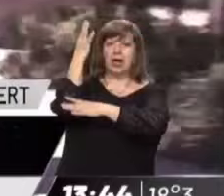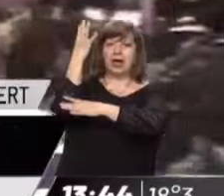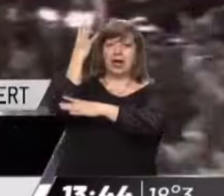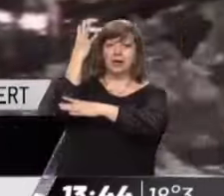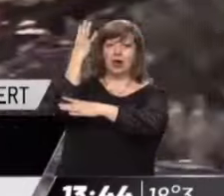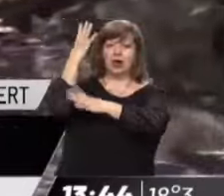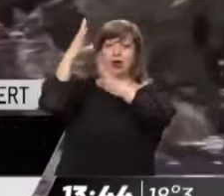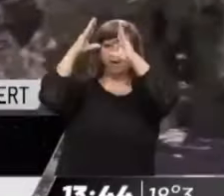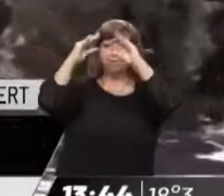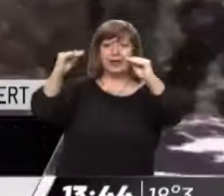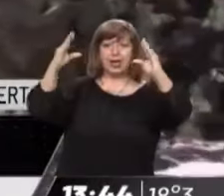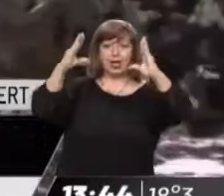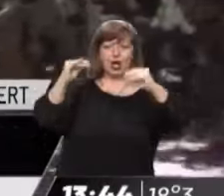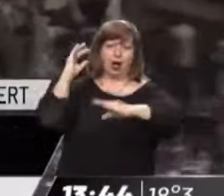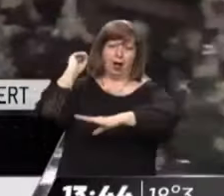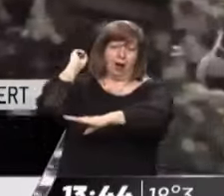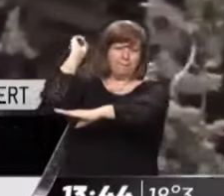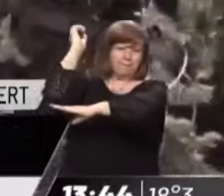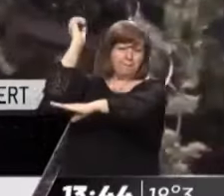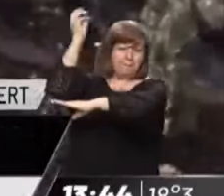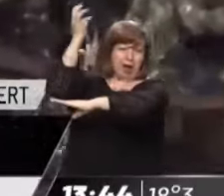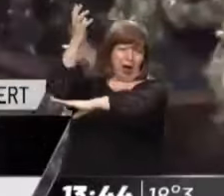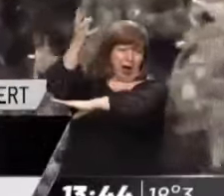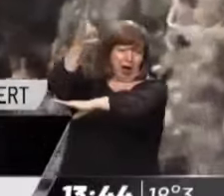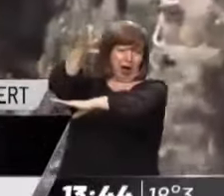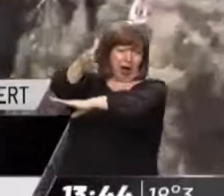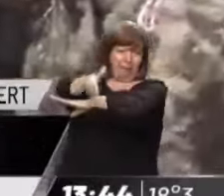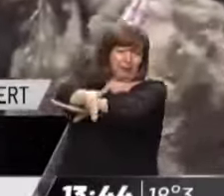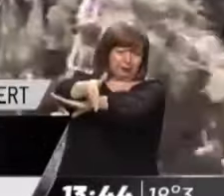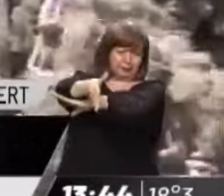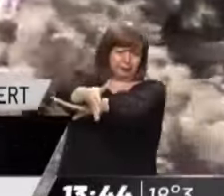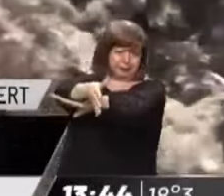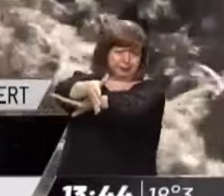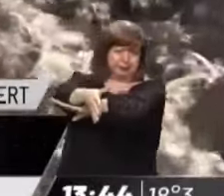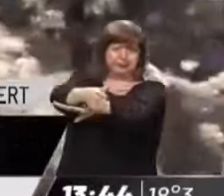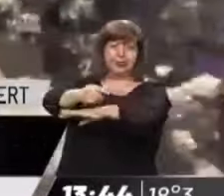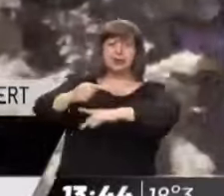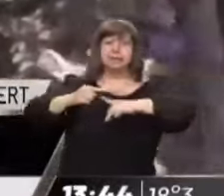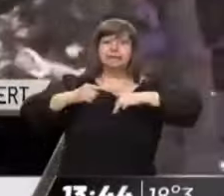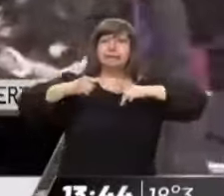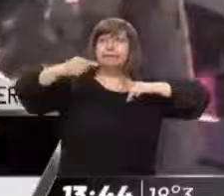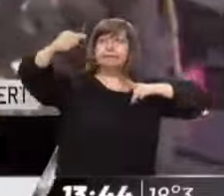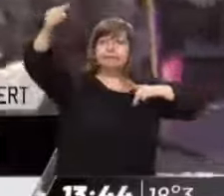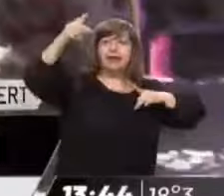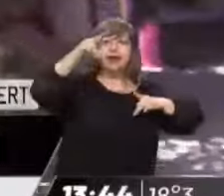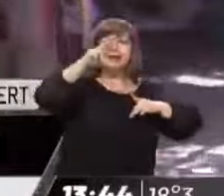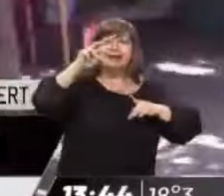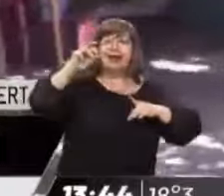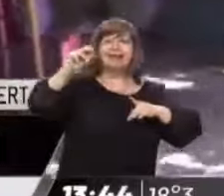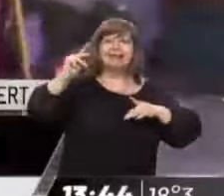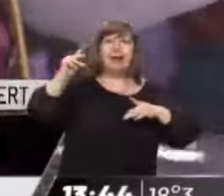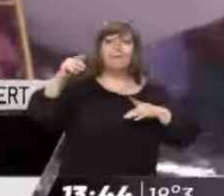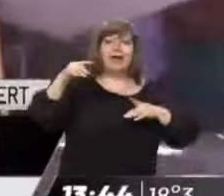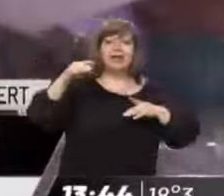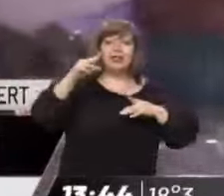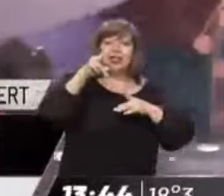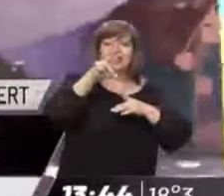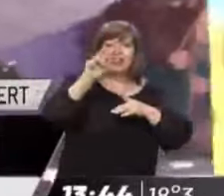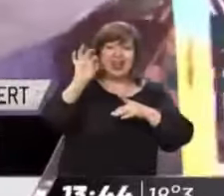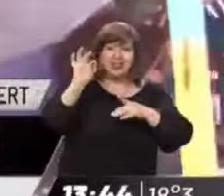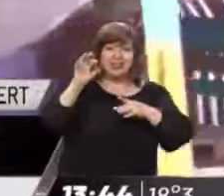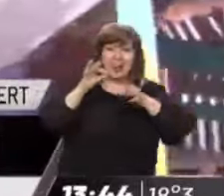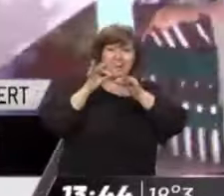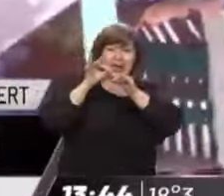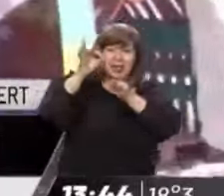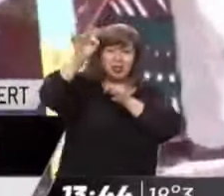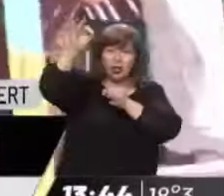m aquí concurren chicos de que van a jardín que tienen cuatro y 5 años Mira cae cae sobre lo que es el